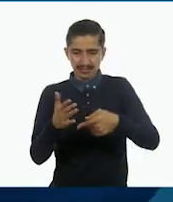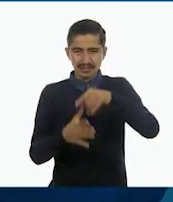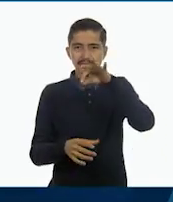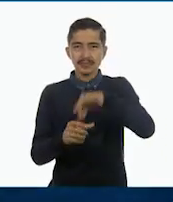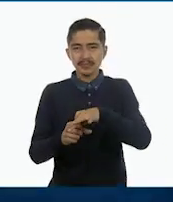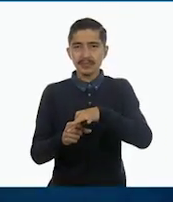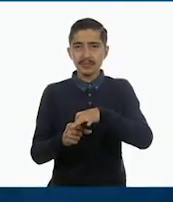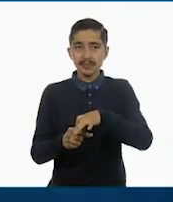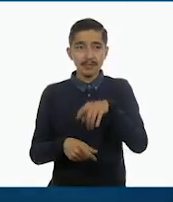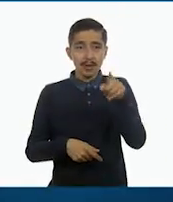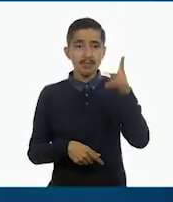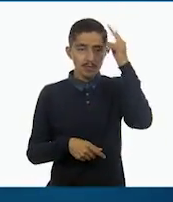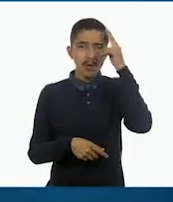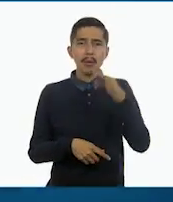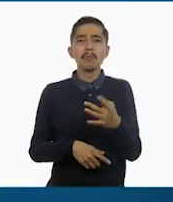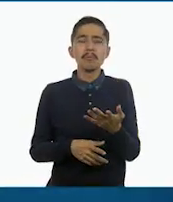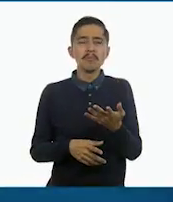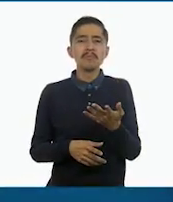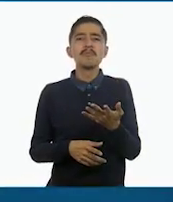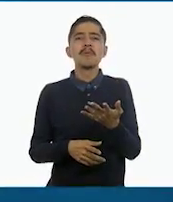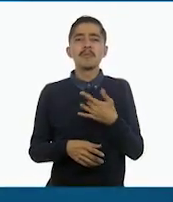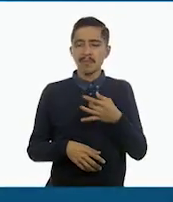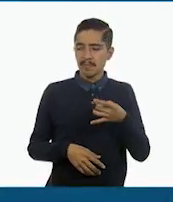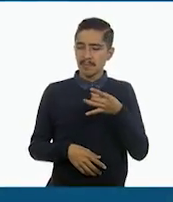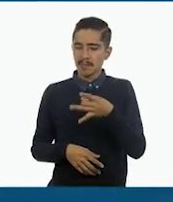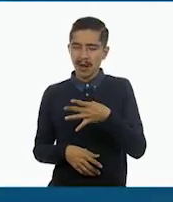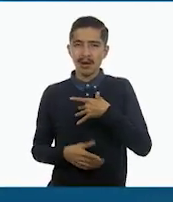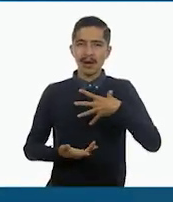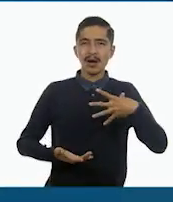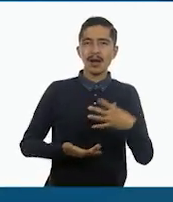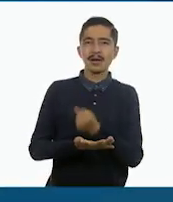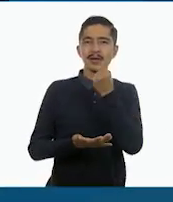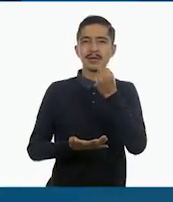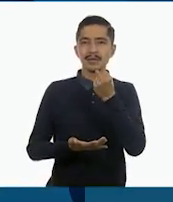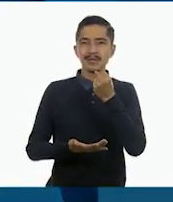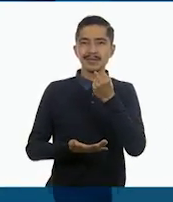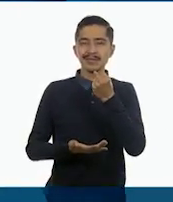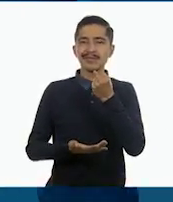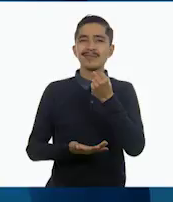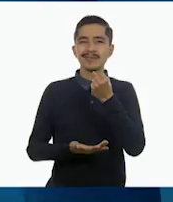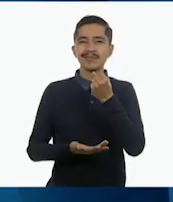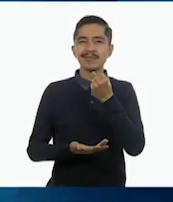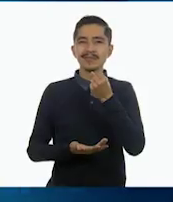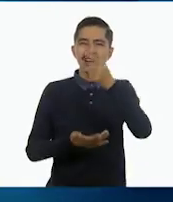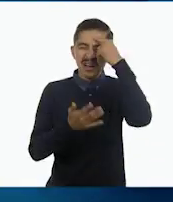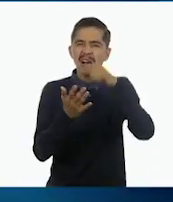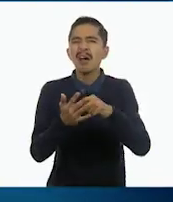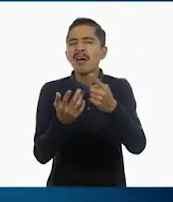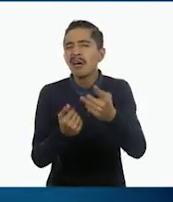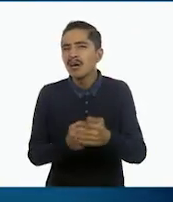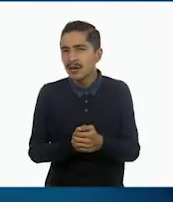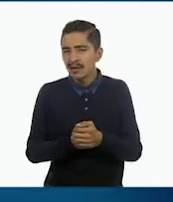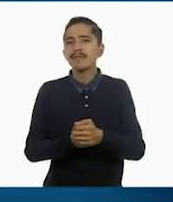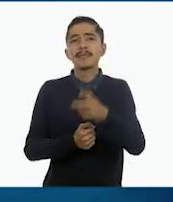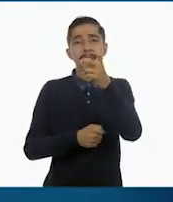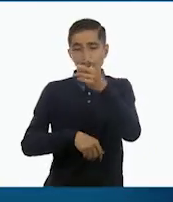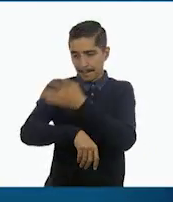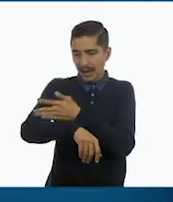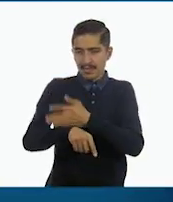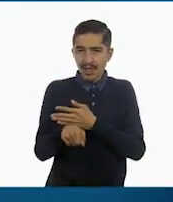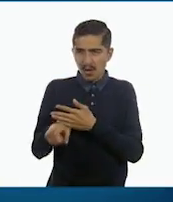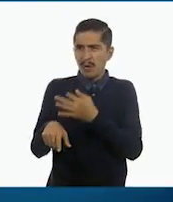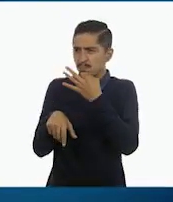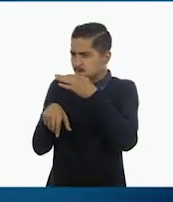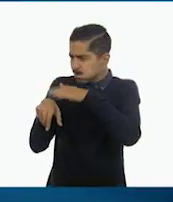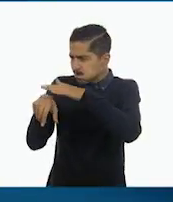y Díaz fue declarado vencedor. ¿Y qué creen? Fue por eso que Madero